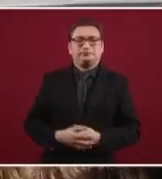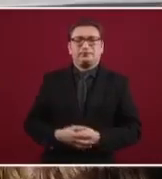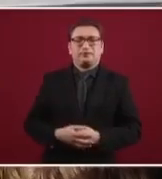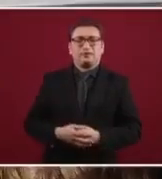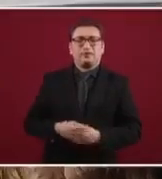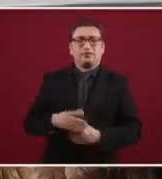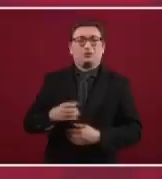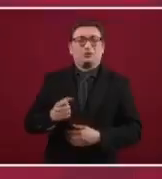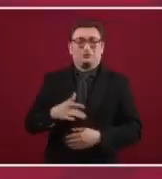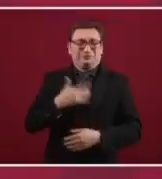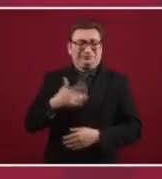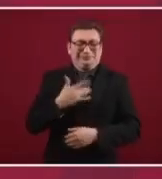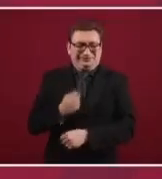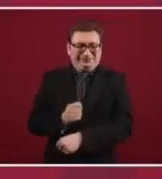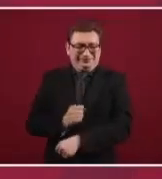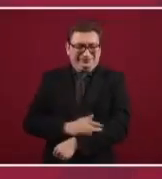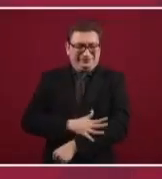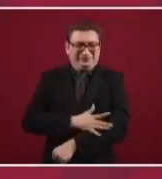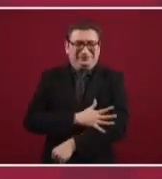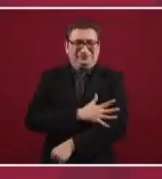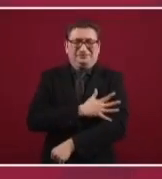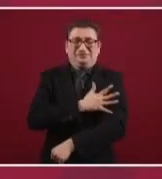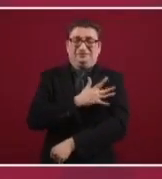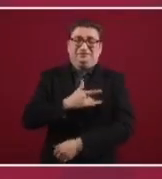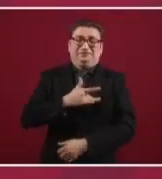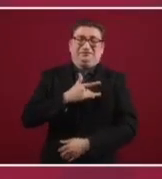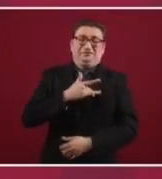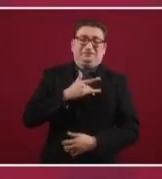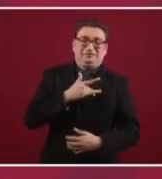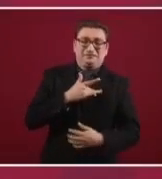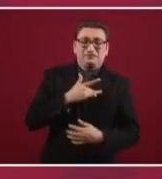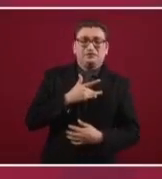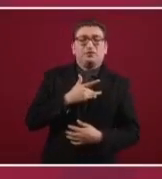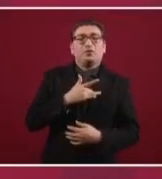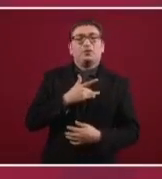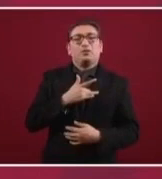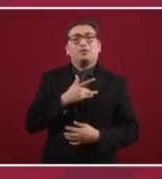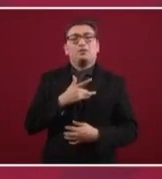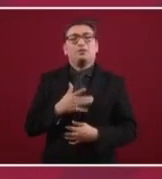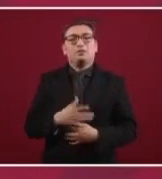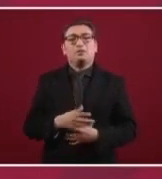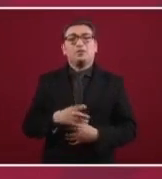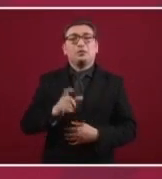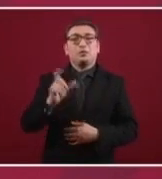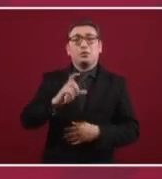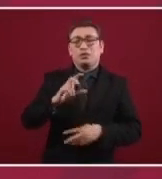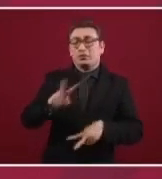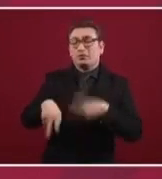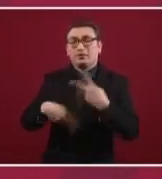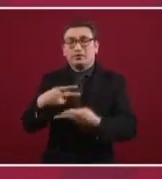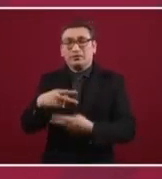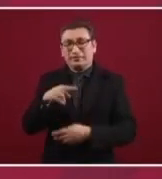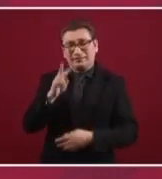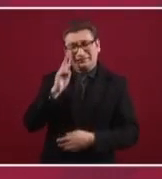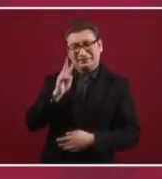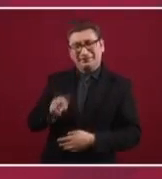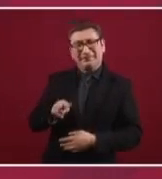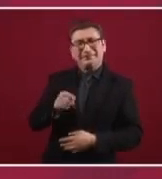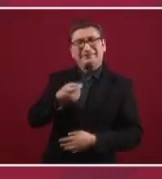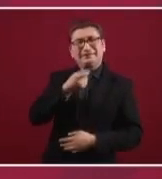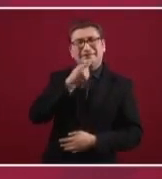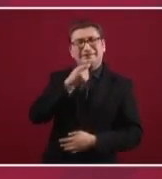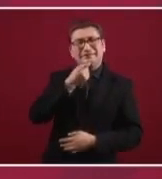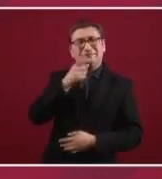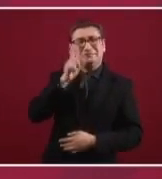lo satisfactorio, el sentimiento que produce ver una niñita